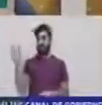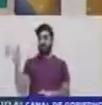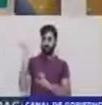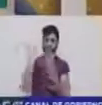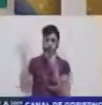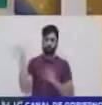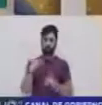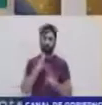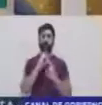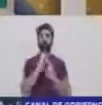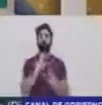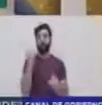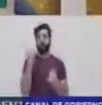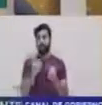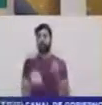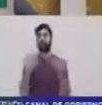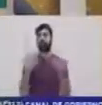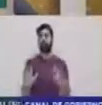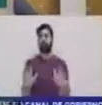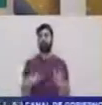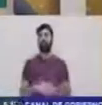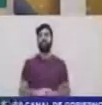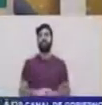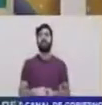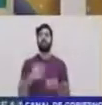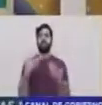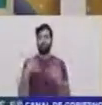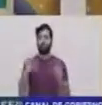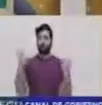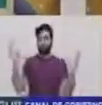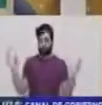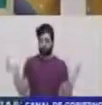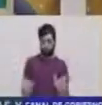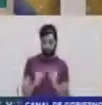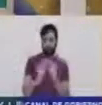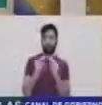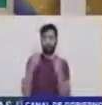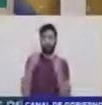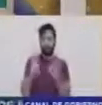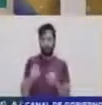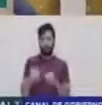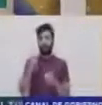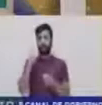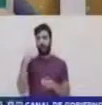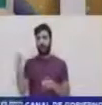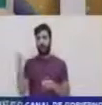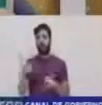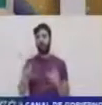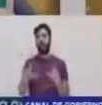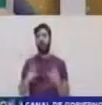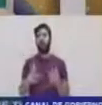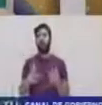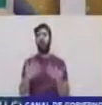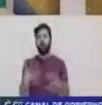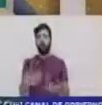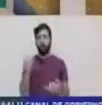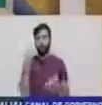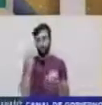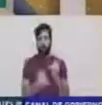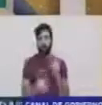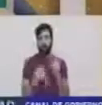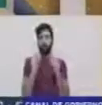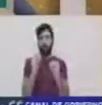¿Ya? Bueno, entonces, ya para recapitular un poco